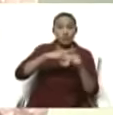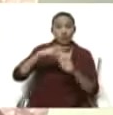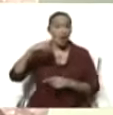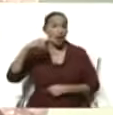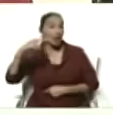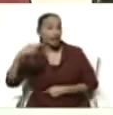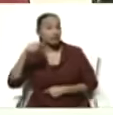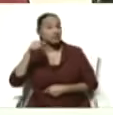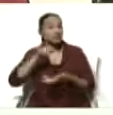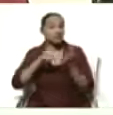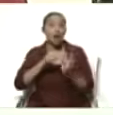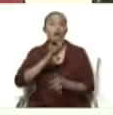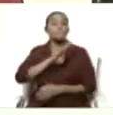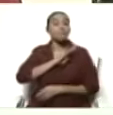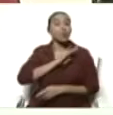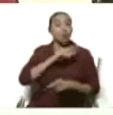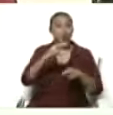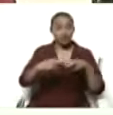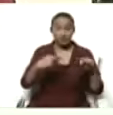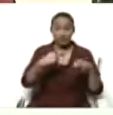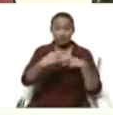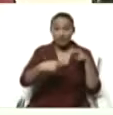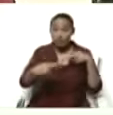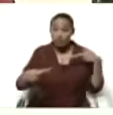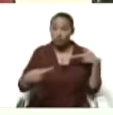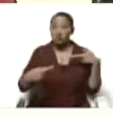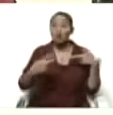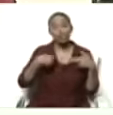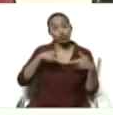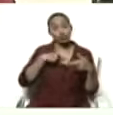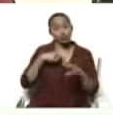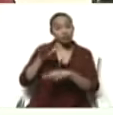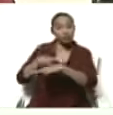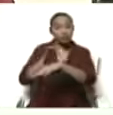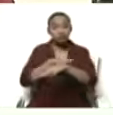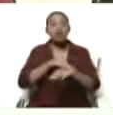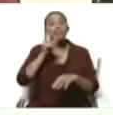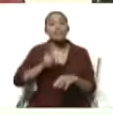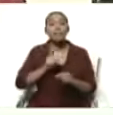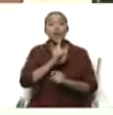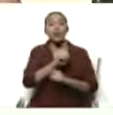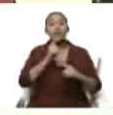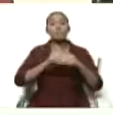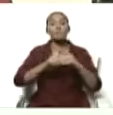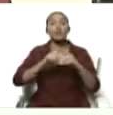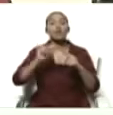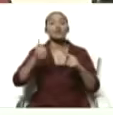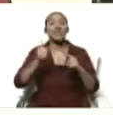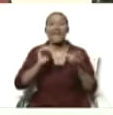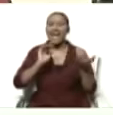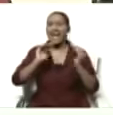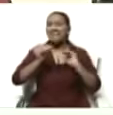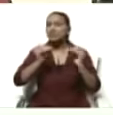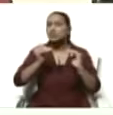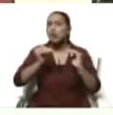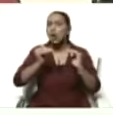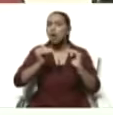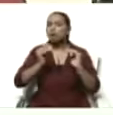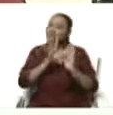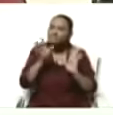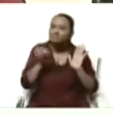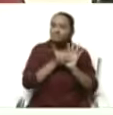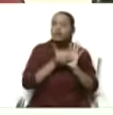Revolución Nosotros hemos manifestado que los un por 10 tienen que ser profundamente ético apegados a la verdad